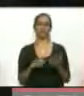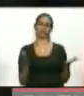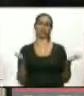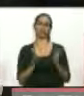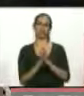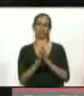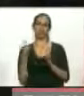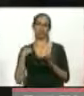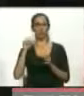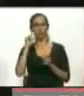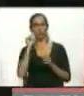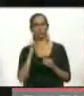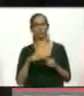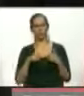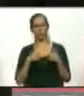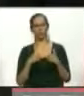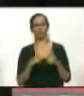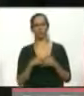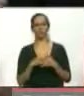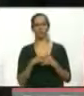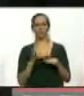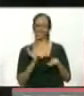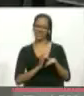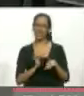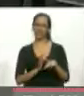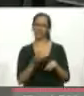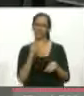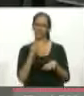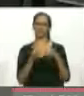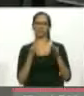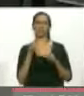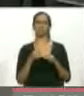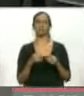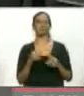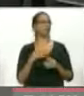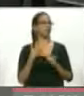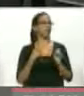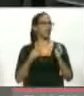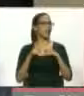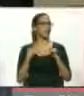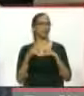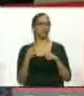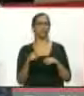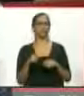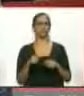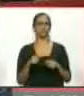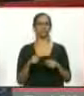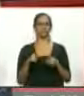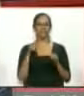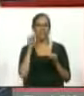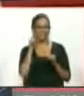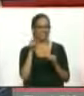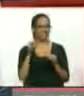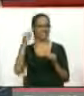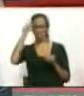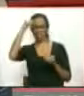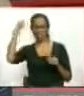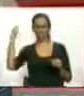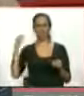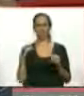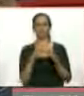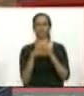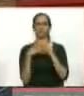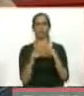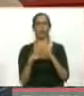tienes que tener un poquito más de quieren seguir vendiendo la esa tesis de que los gringos